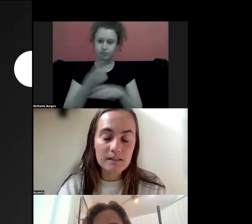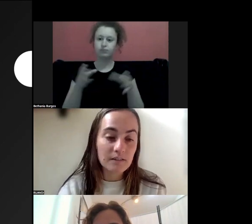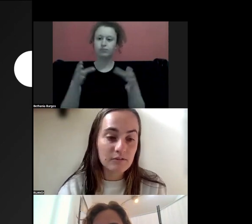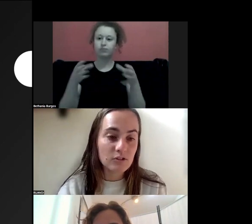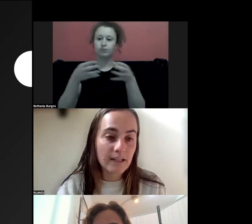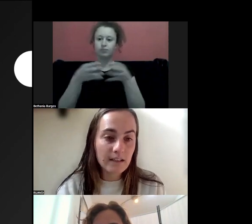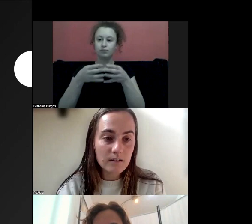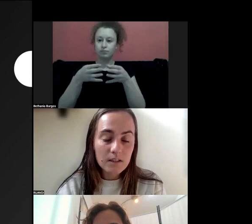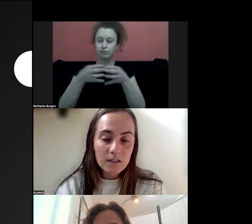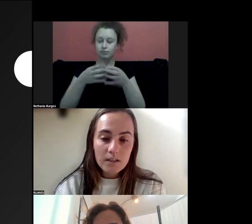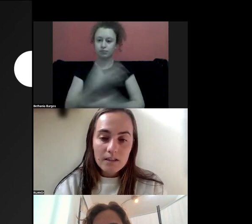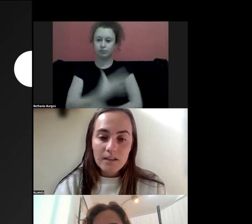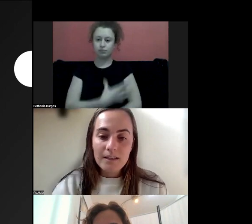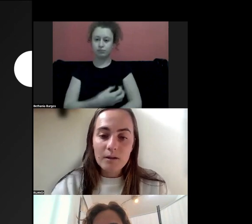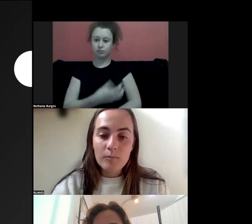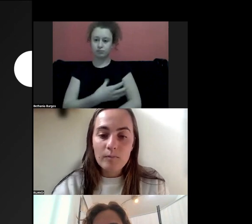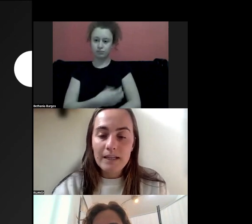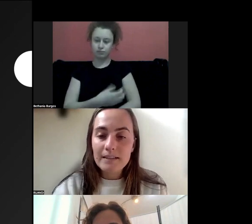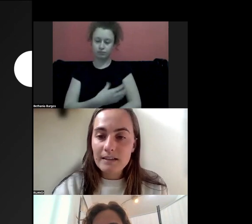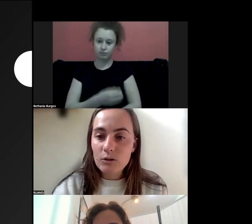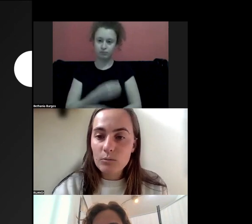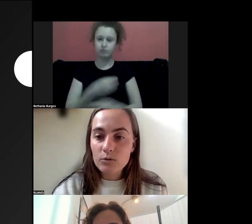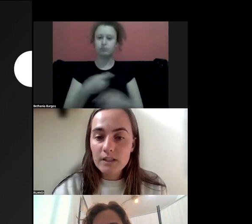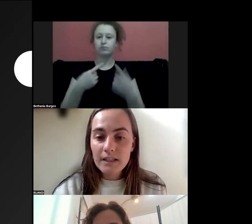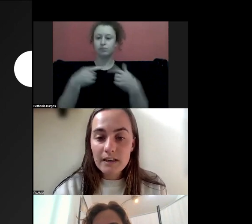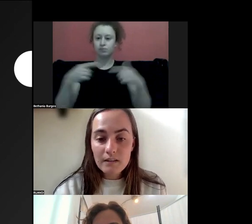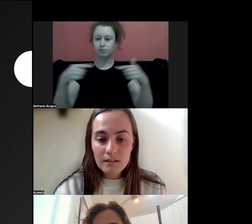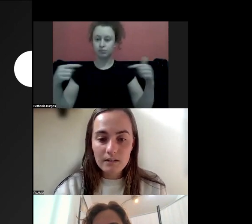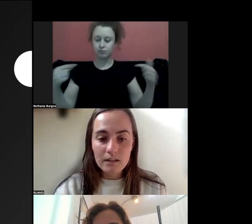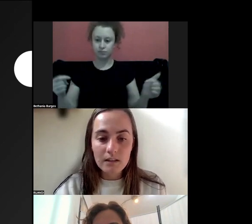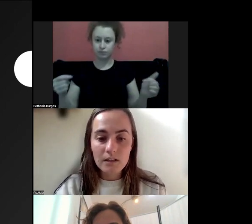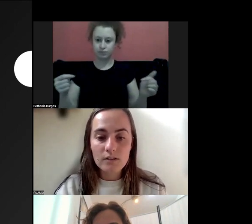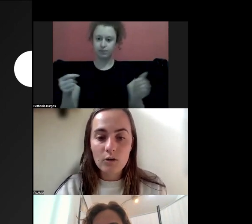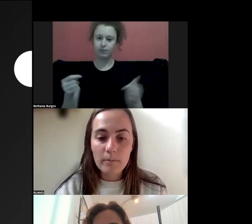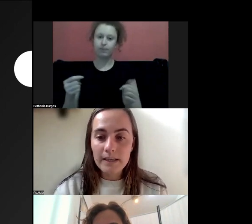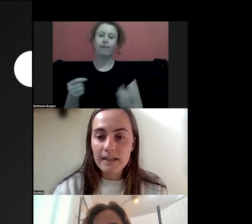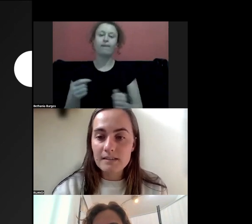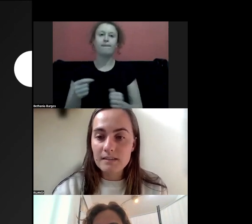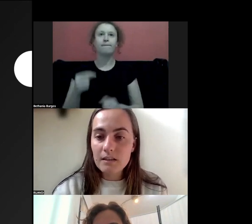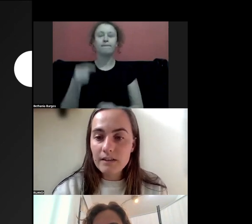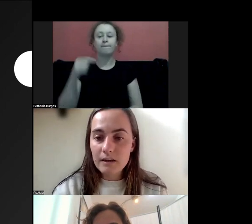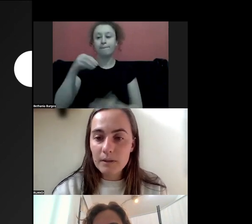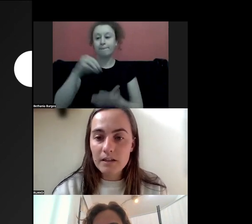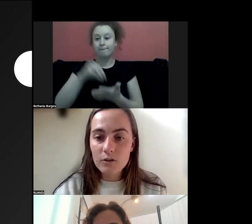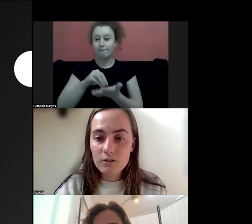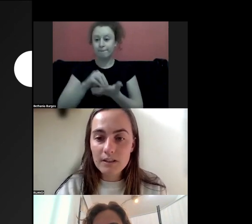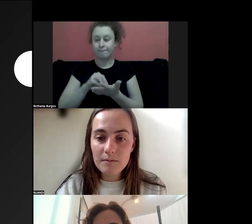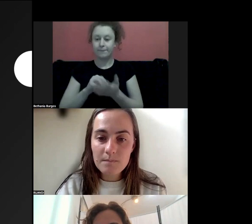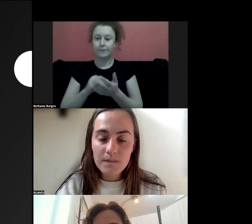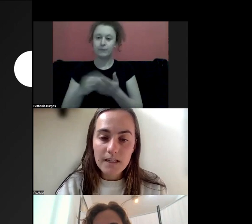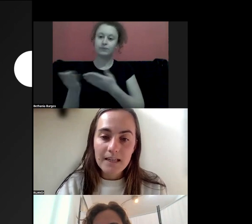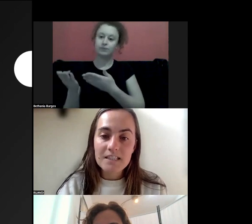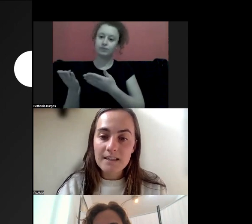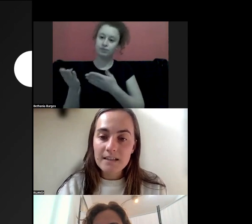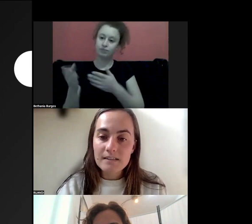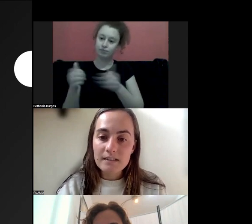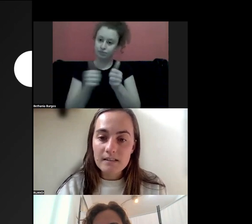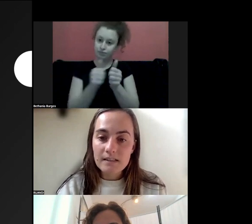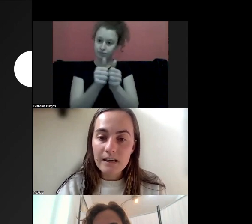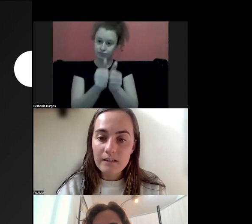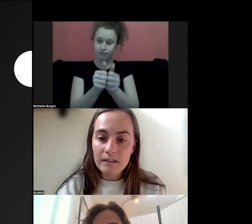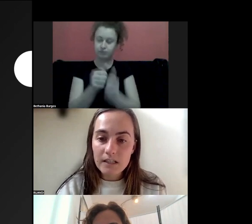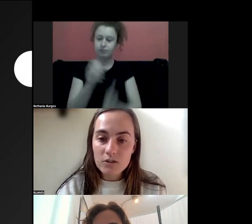y Diversidad Funcional. En esta oportunidad nos acompaña Silvia Ramírez Ronda. Ella